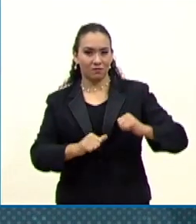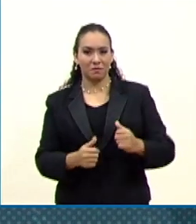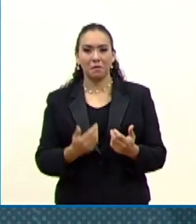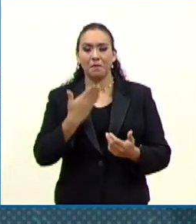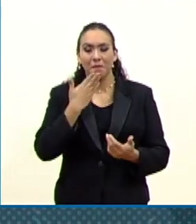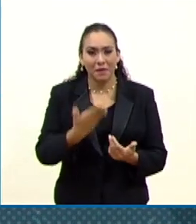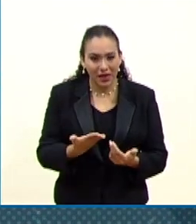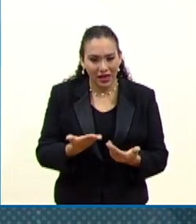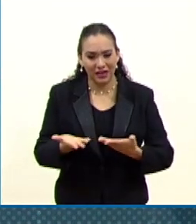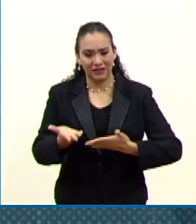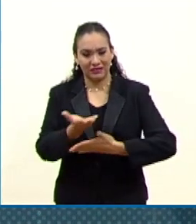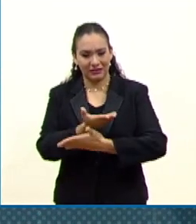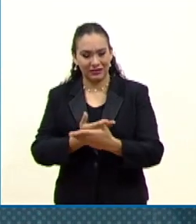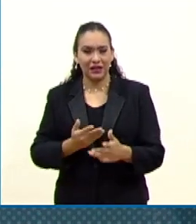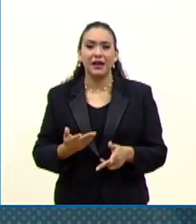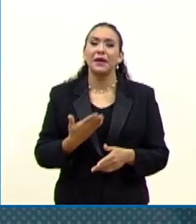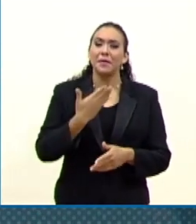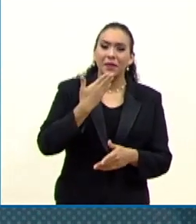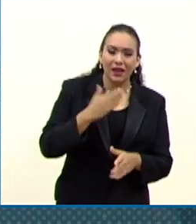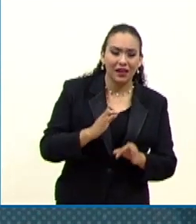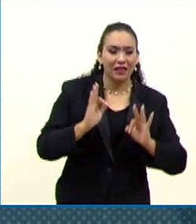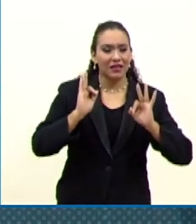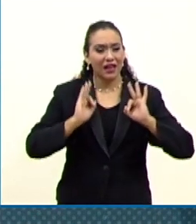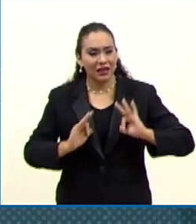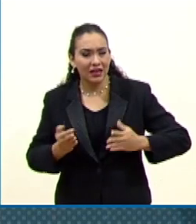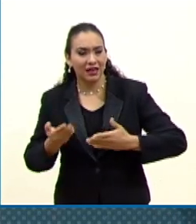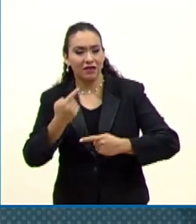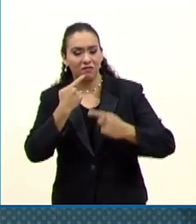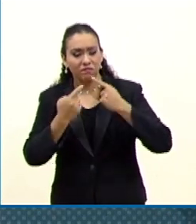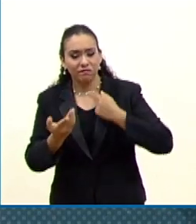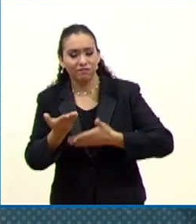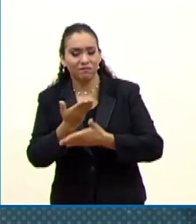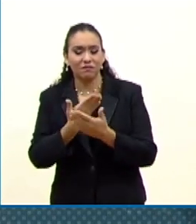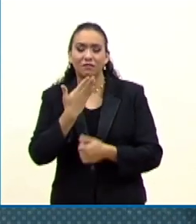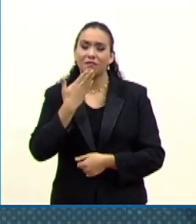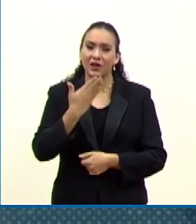tolerancia vuelvan a ser la regla y reemplazando al